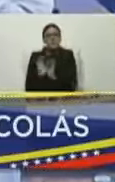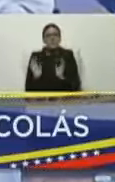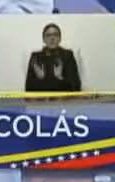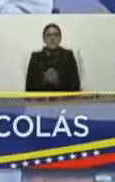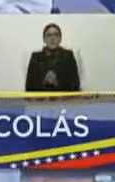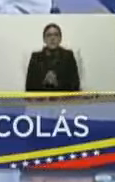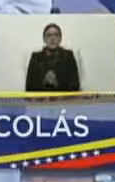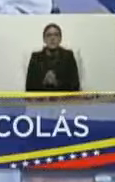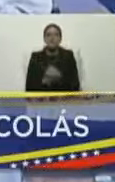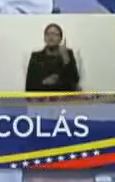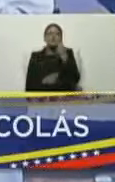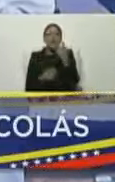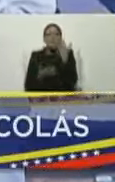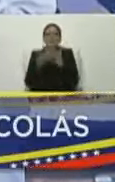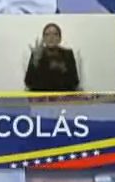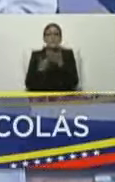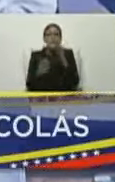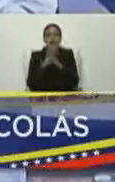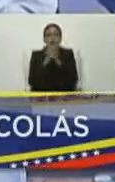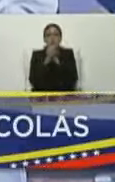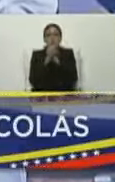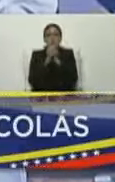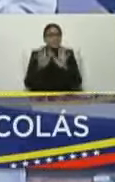Solo nos podíamos agarrar la mano.